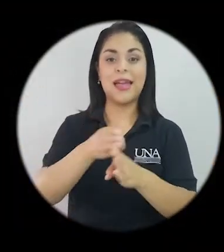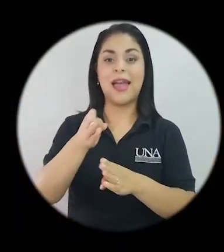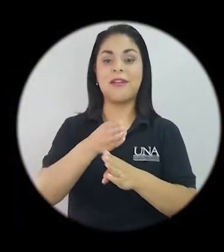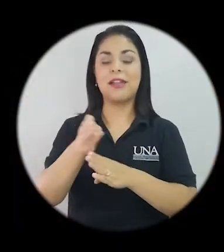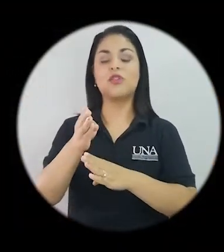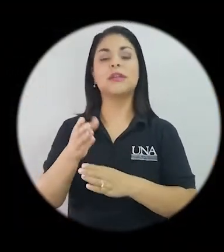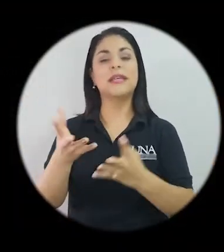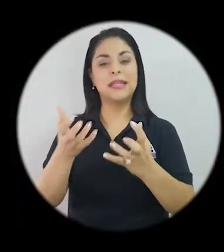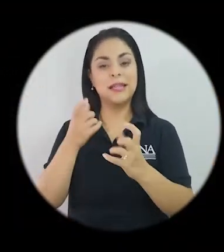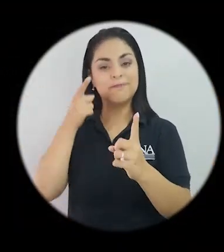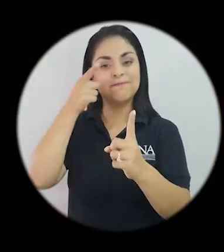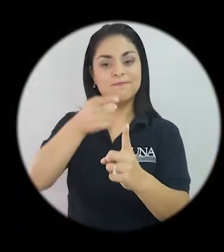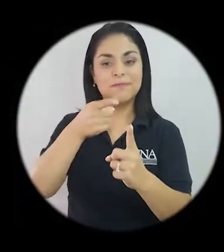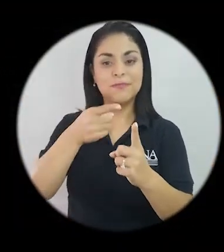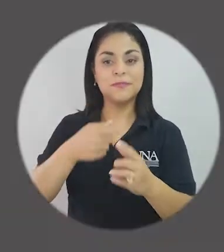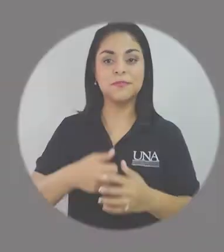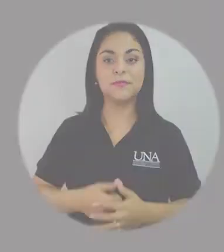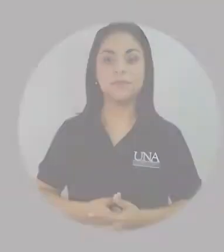seguir.